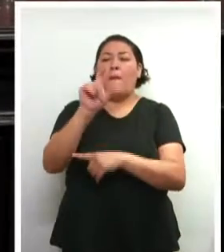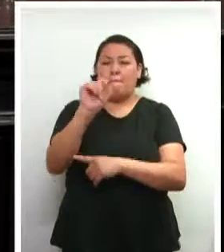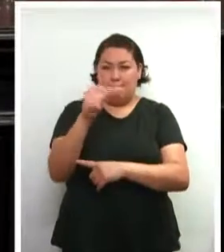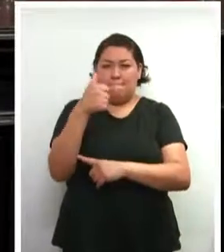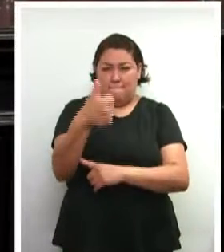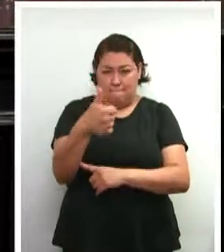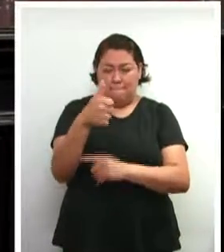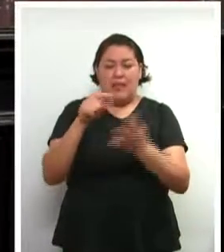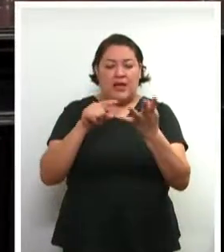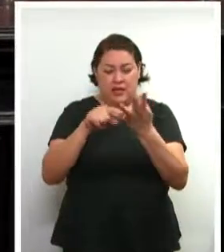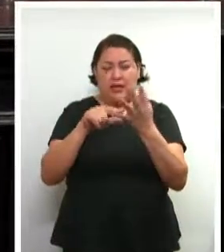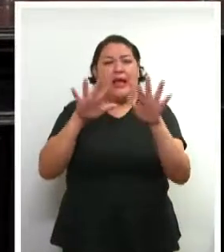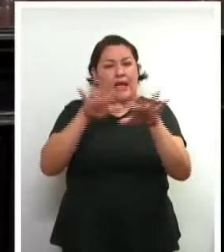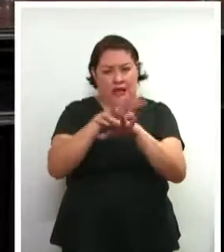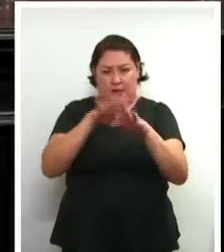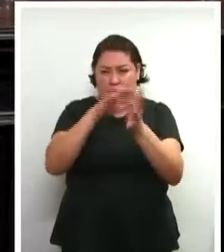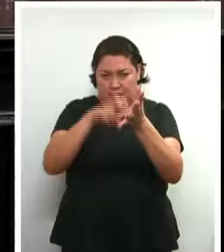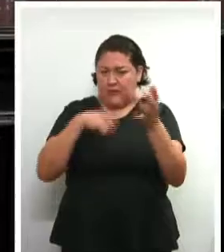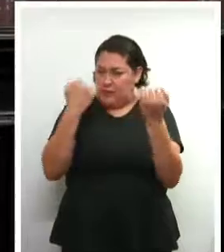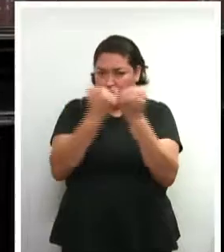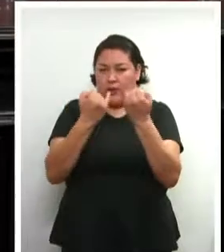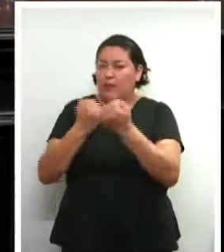del proyecto. Adelante.